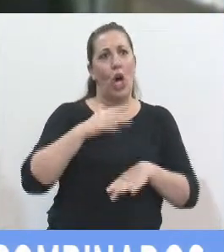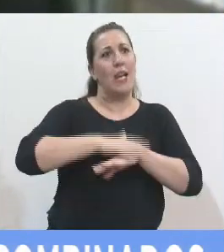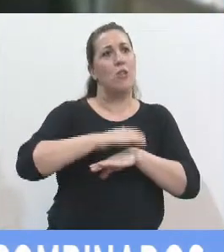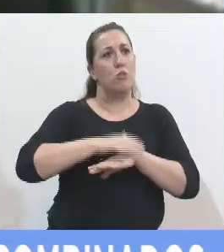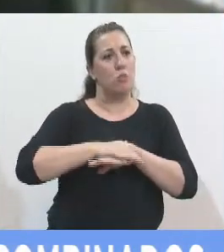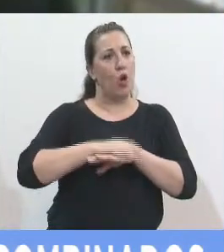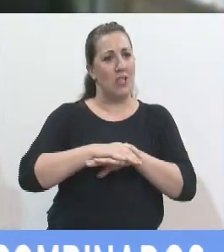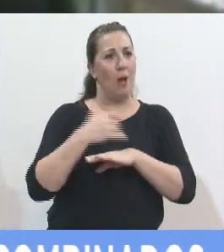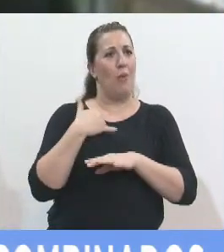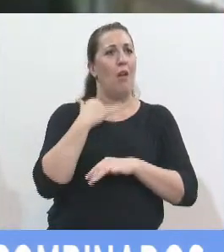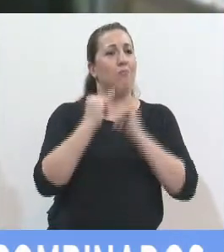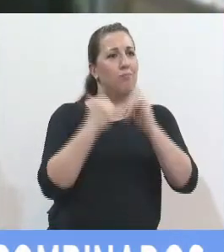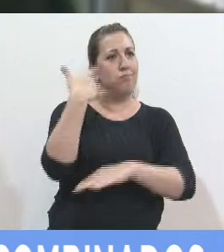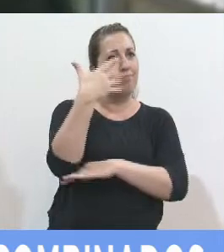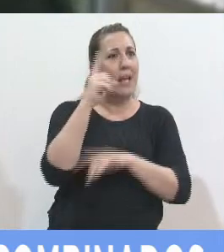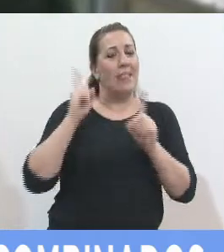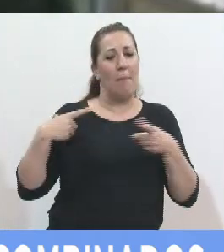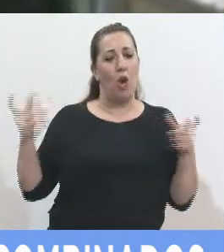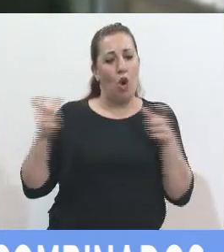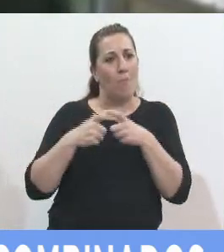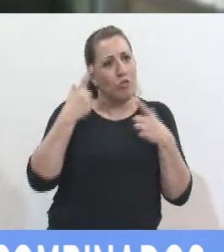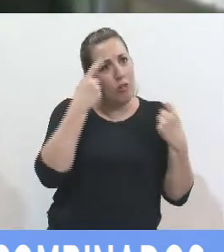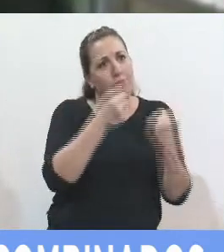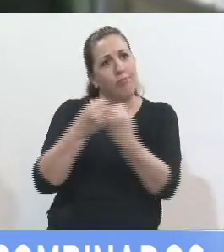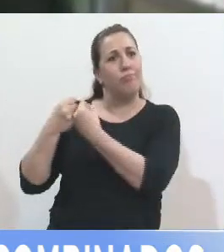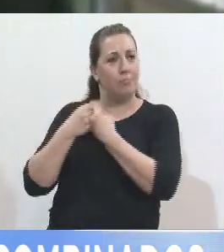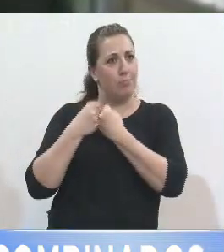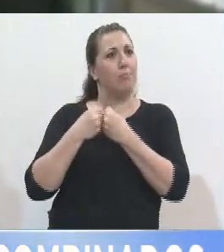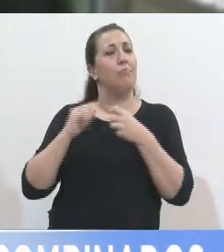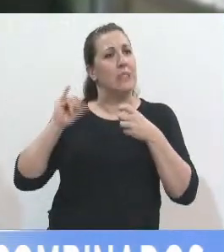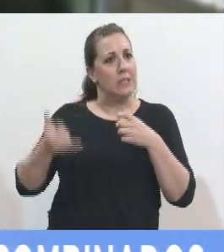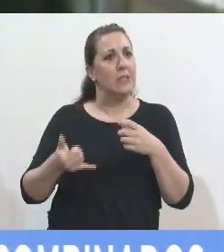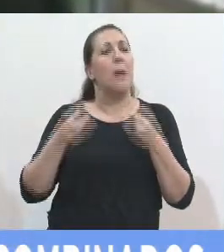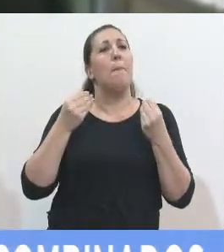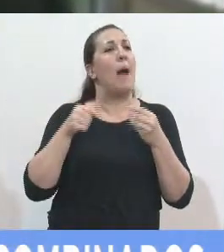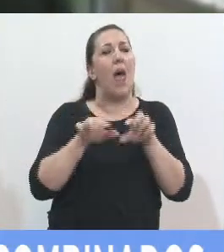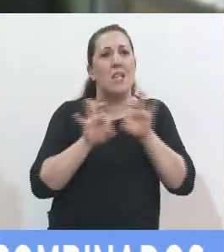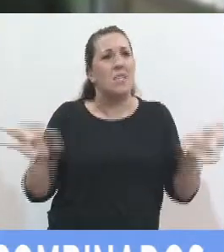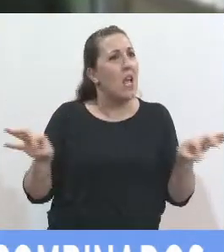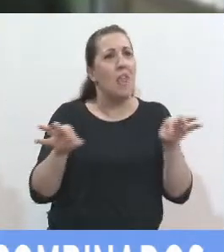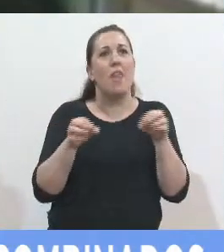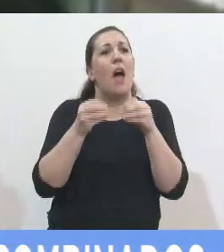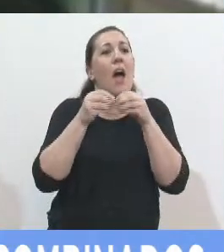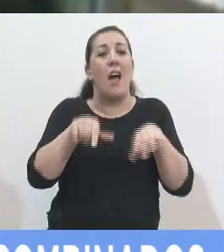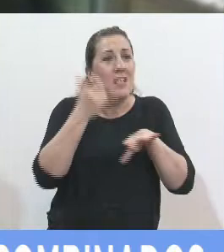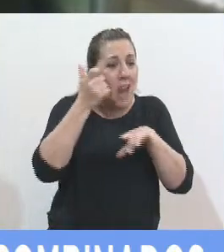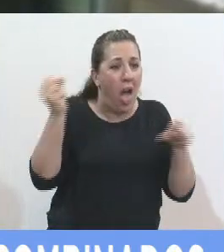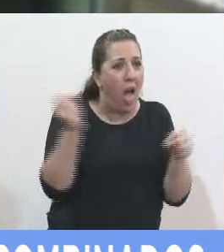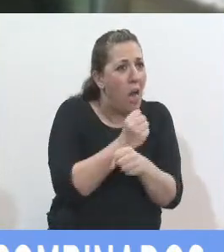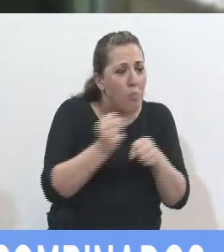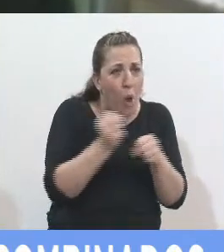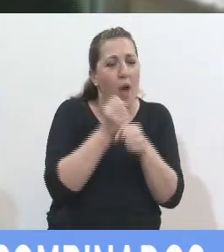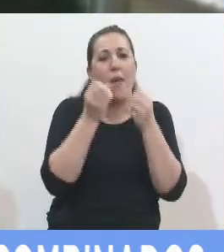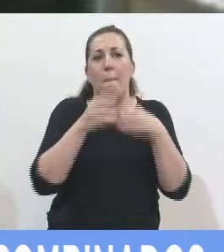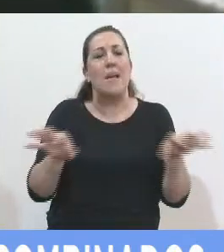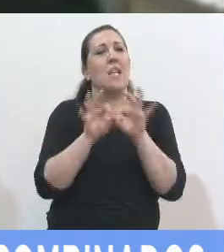señora presidenta de la Comisión, la unanimidad de la Cámara para que se concrete inmediatamente en media sanción el